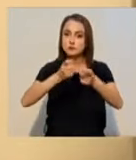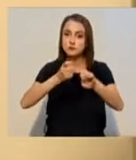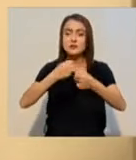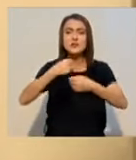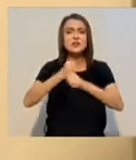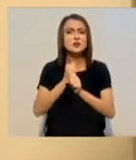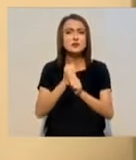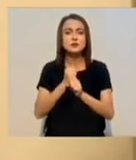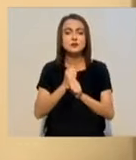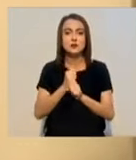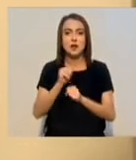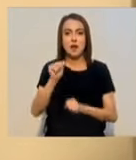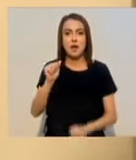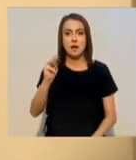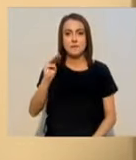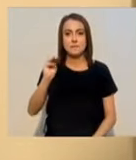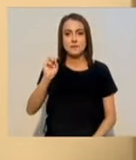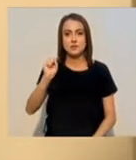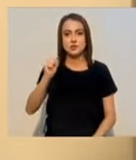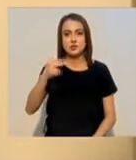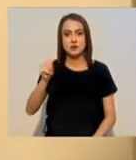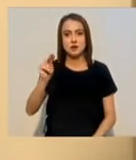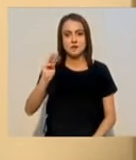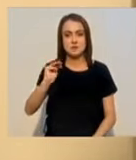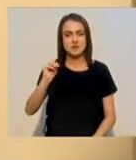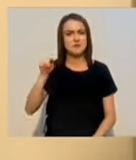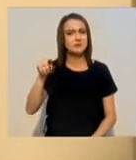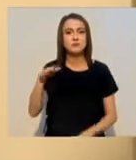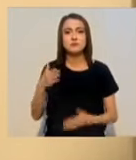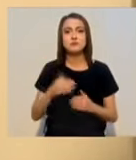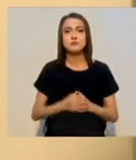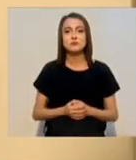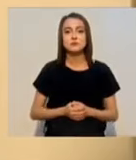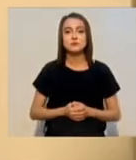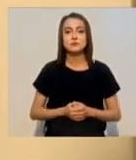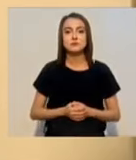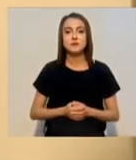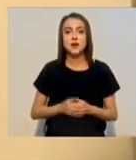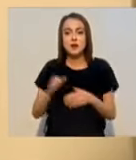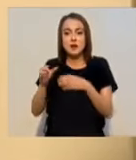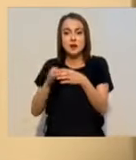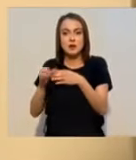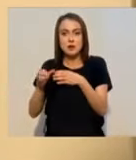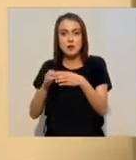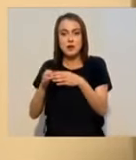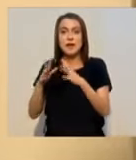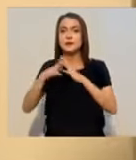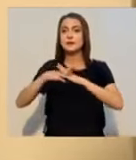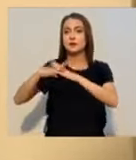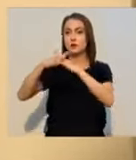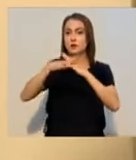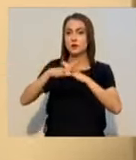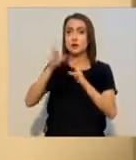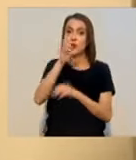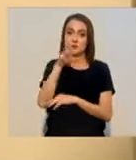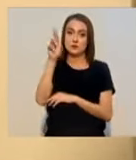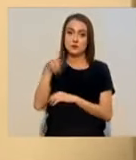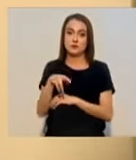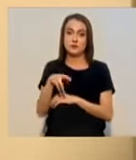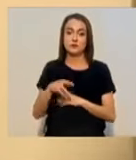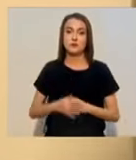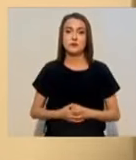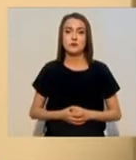que nos hizo AmCham, la Cámara Estadounidense